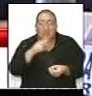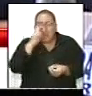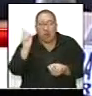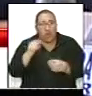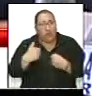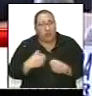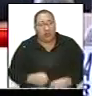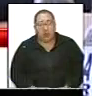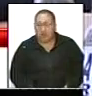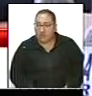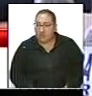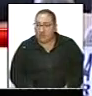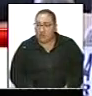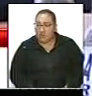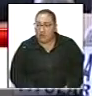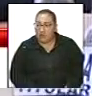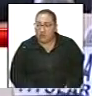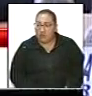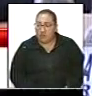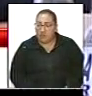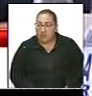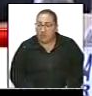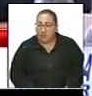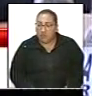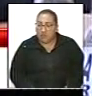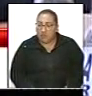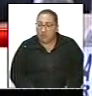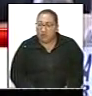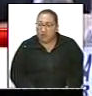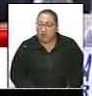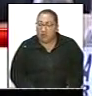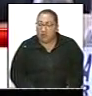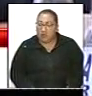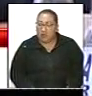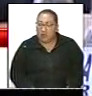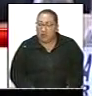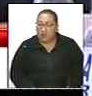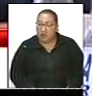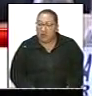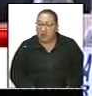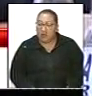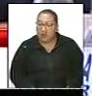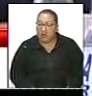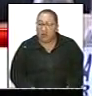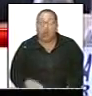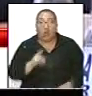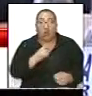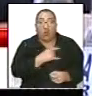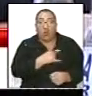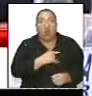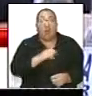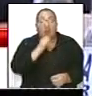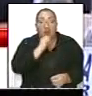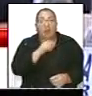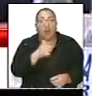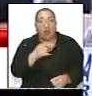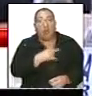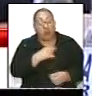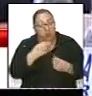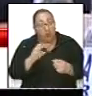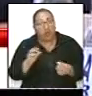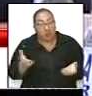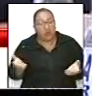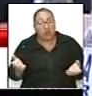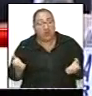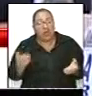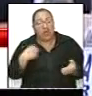debe ausentarse. Yo entiendo que el mercado muchas veces regula. Hay unas tantas universidades privadas, pero también hay otras tantas universidades públicas